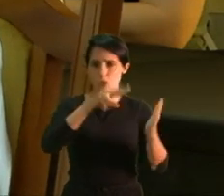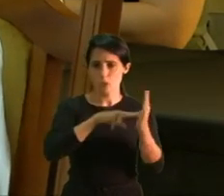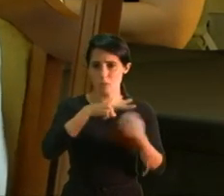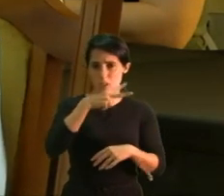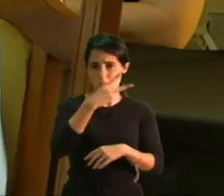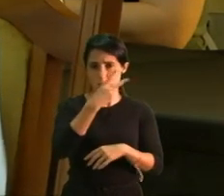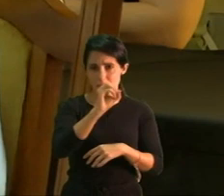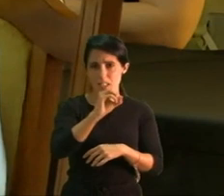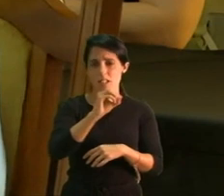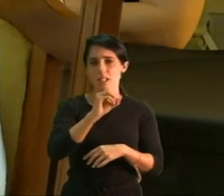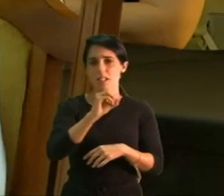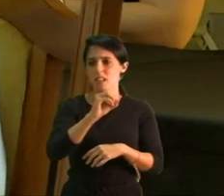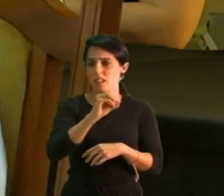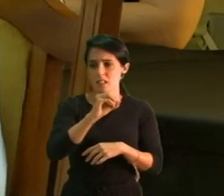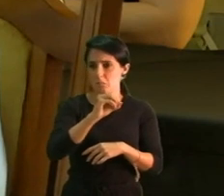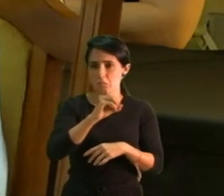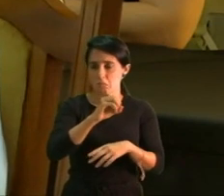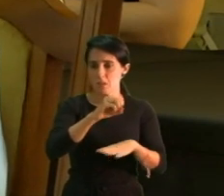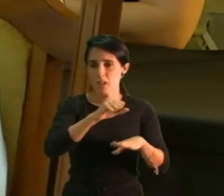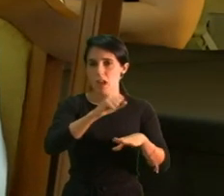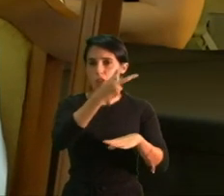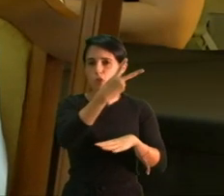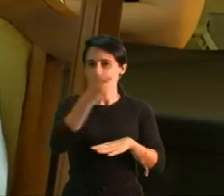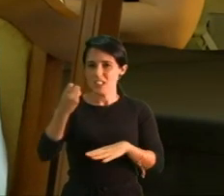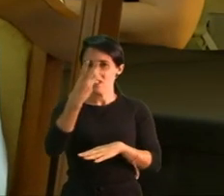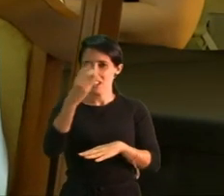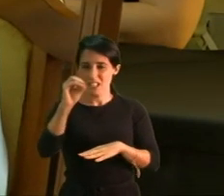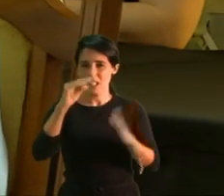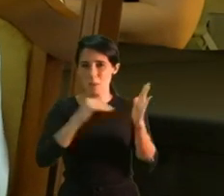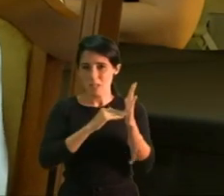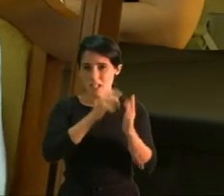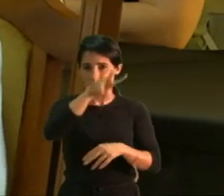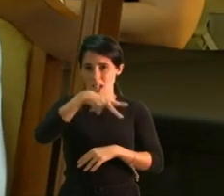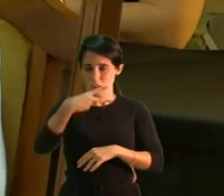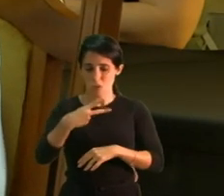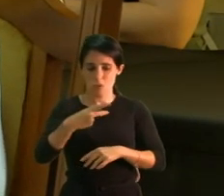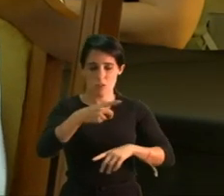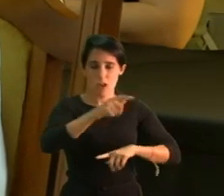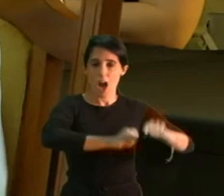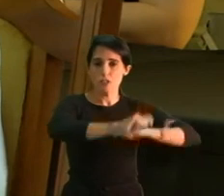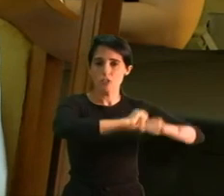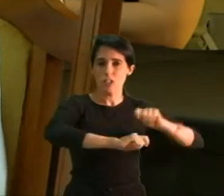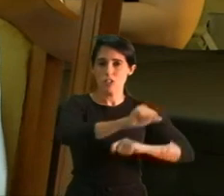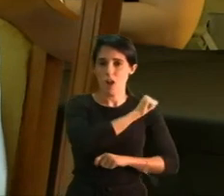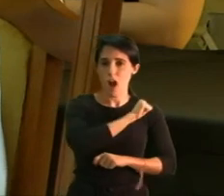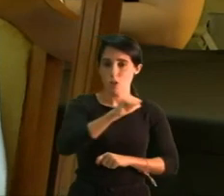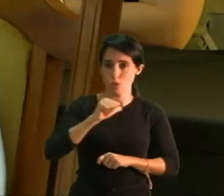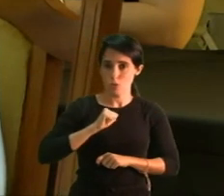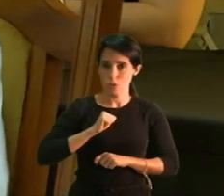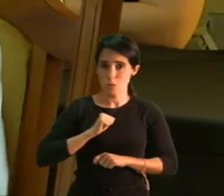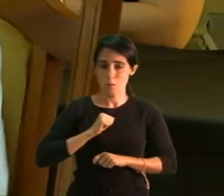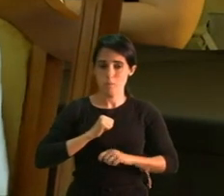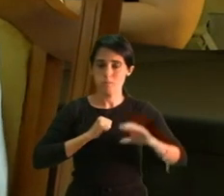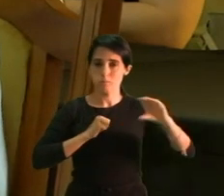euros. Los otros 30.000 euros que es para subvencionar a la Asociación de Autónomos que se van a destinar a que